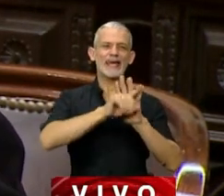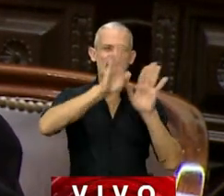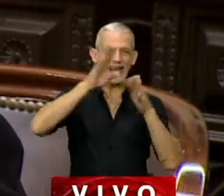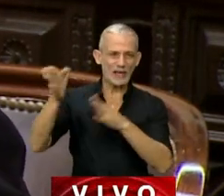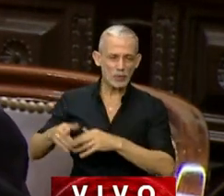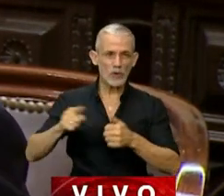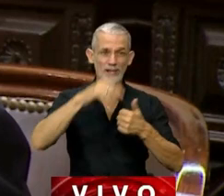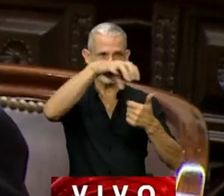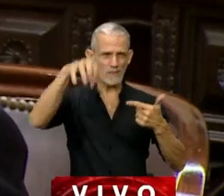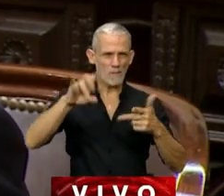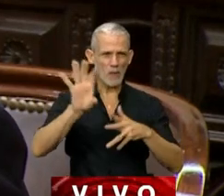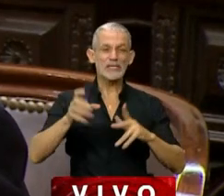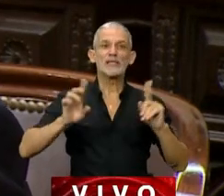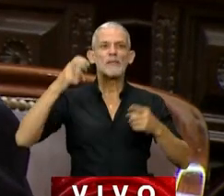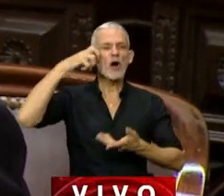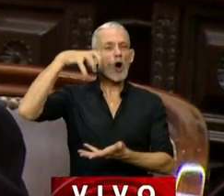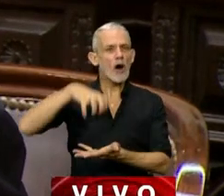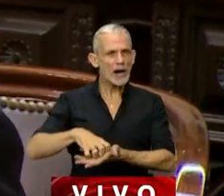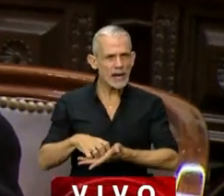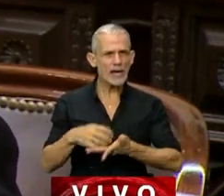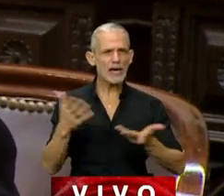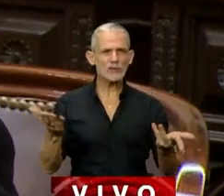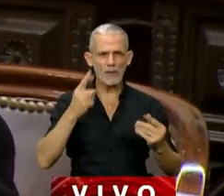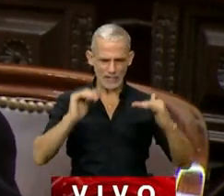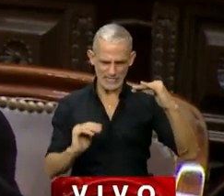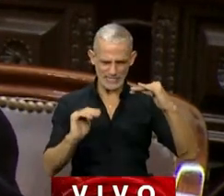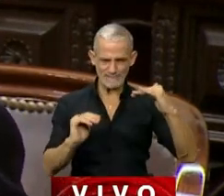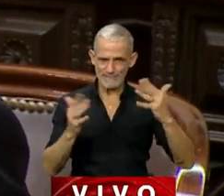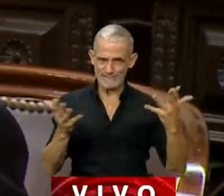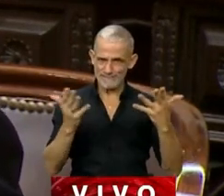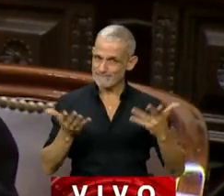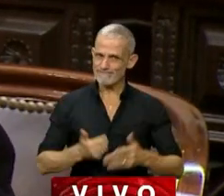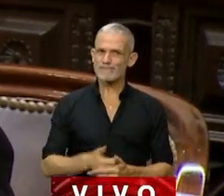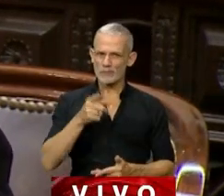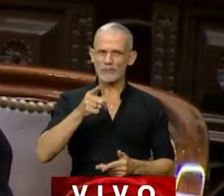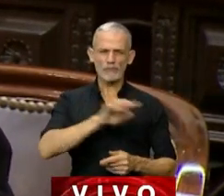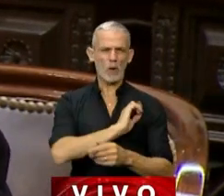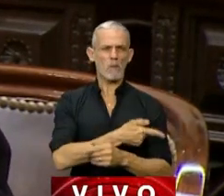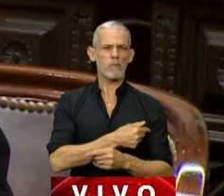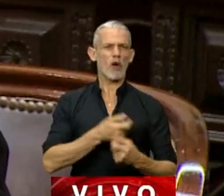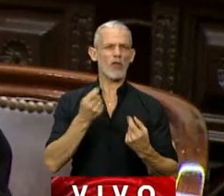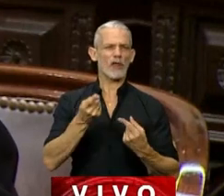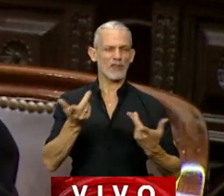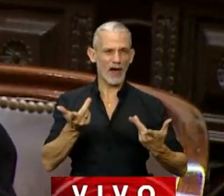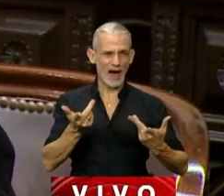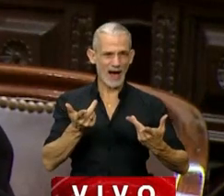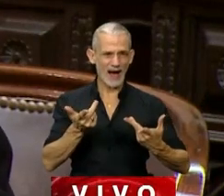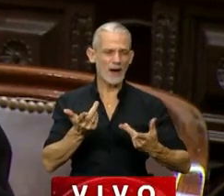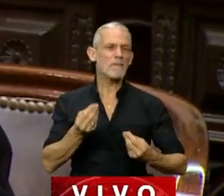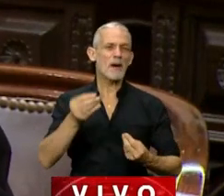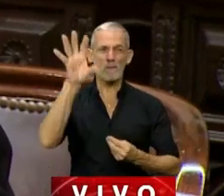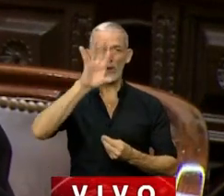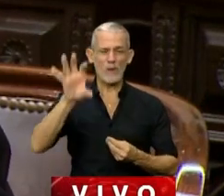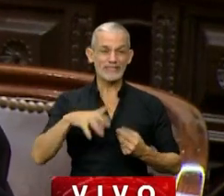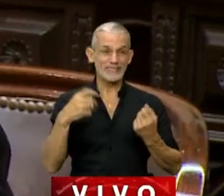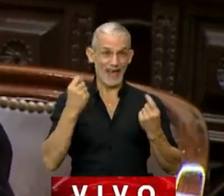legislaturas provinciales y también este Congreso de la Nación, y en donde evidentemente en ese poder delegado que han dado